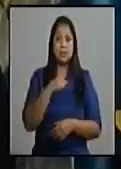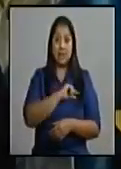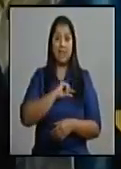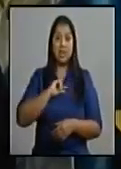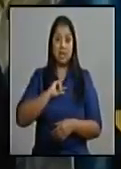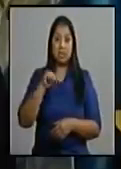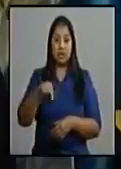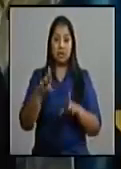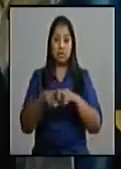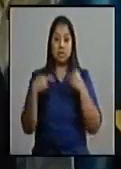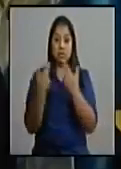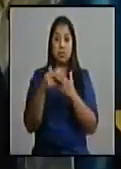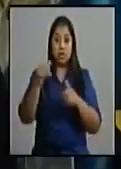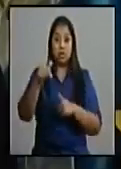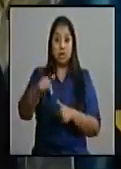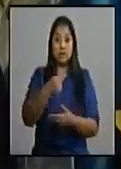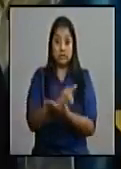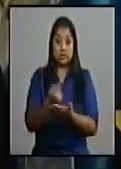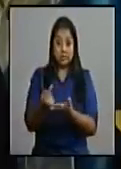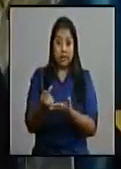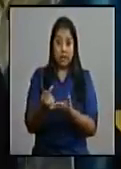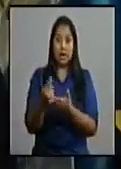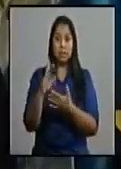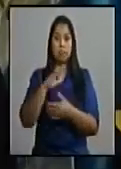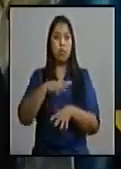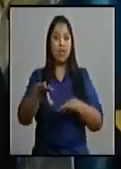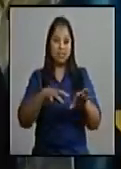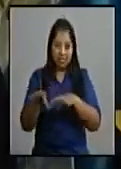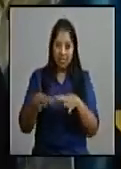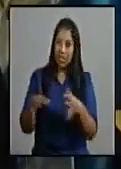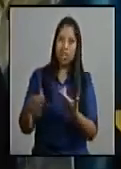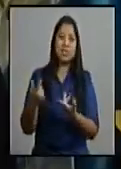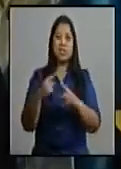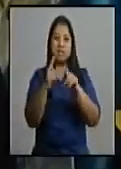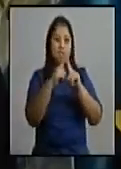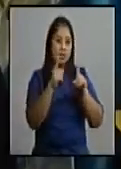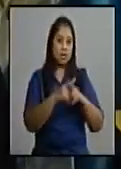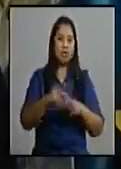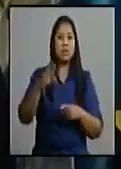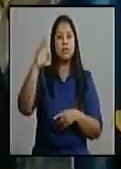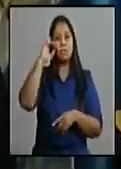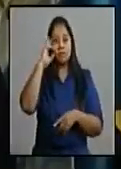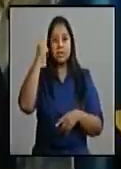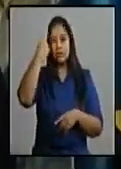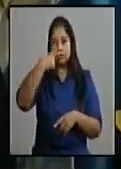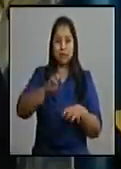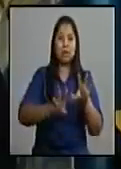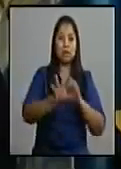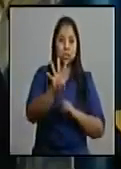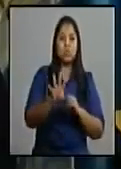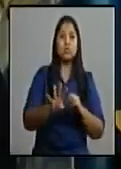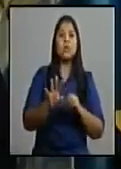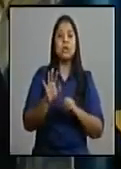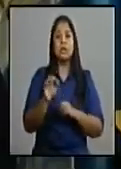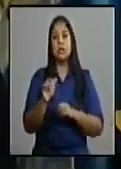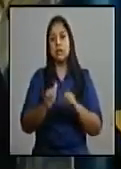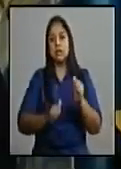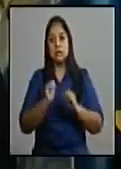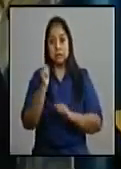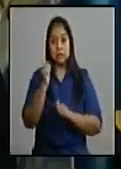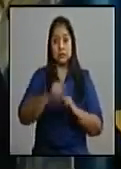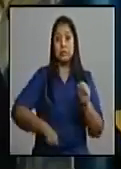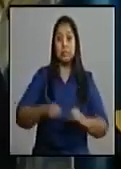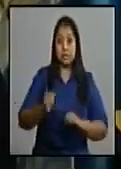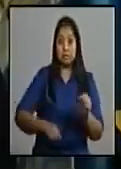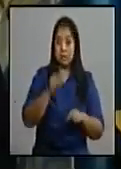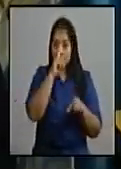conmigo esta semana a raíz de los actos de la conmemoración del 14 de septiembre, incluyendo al